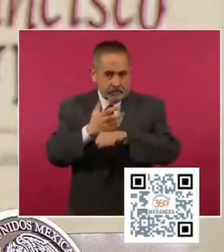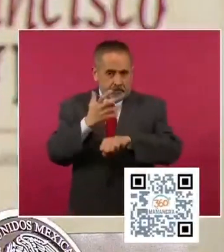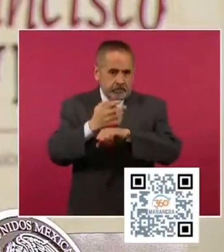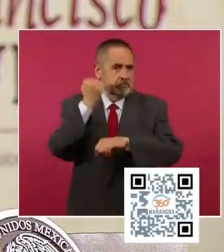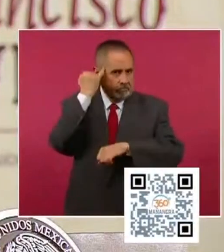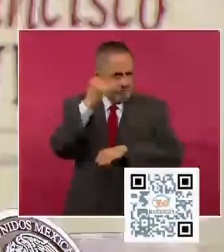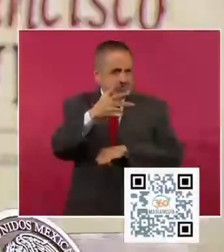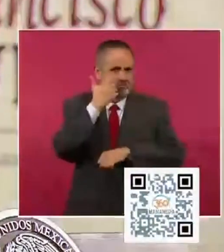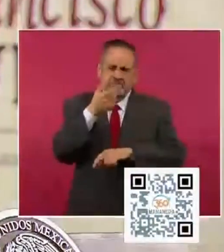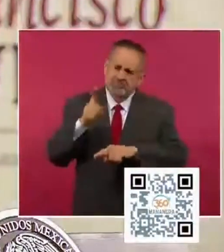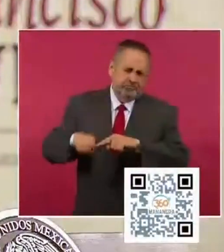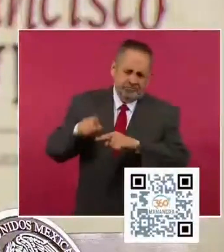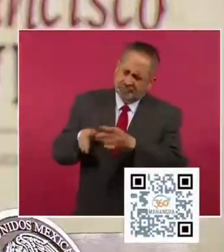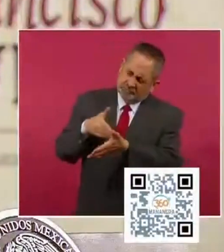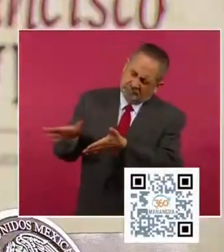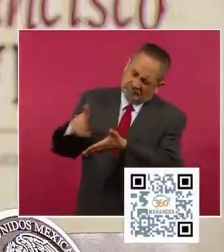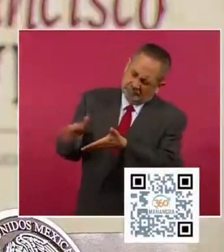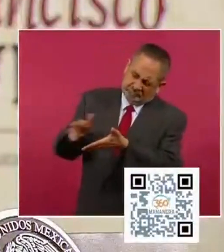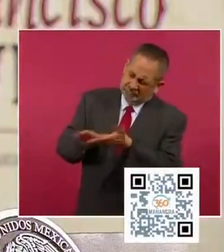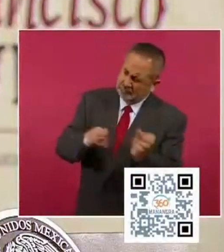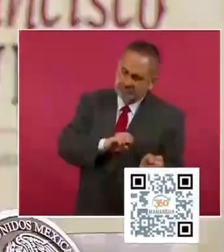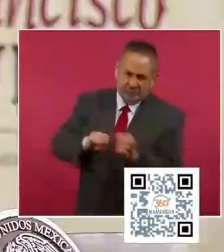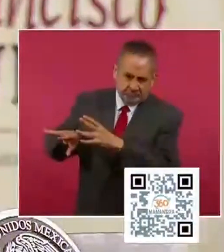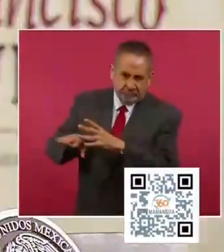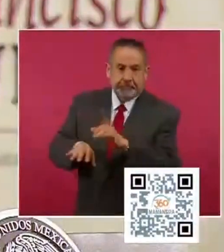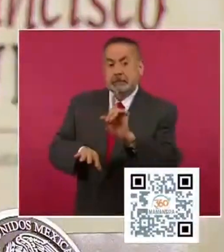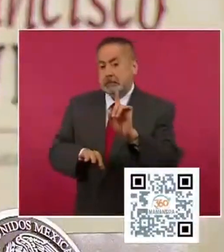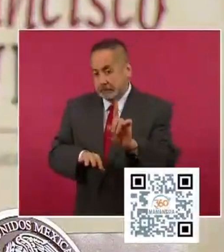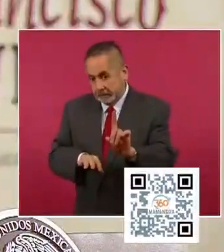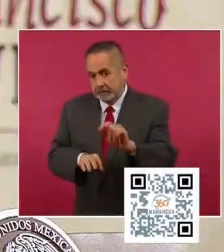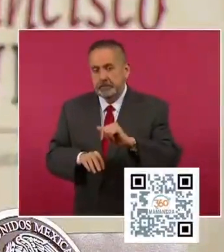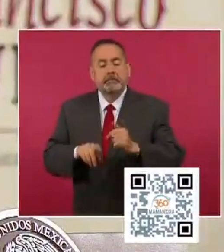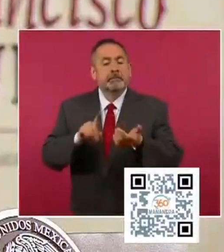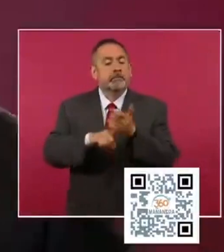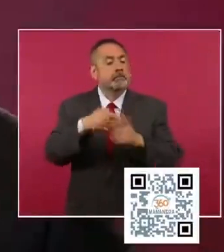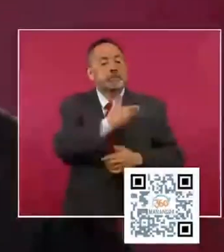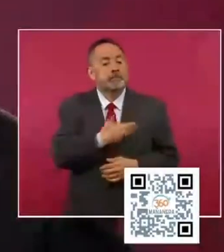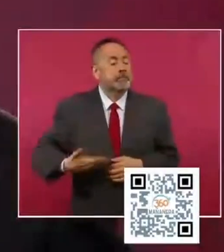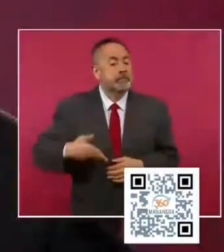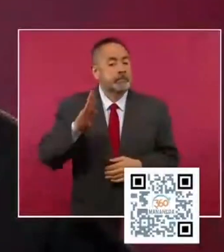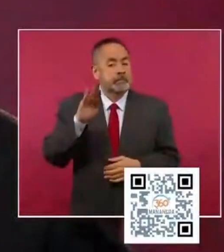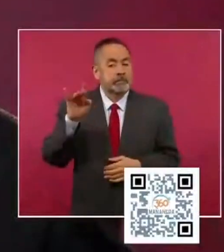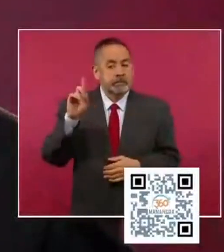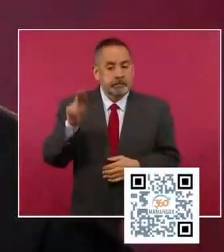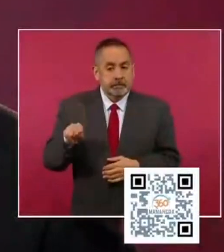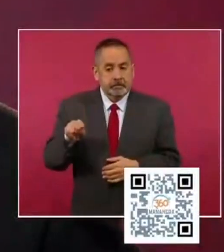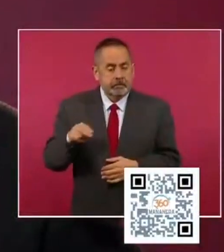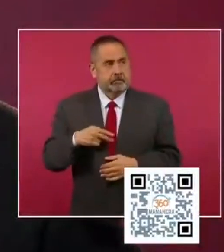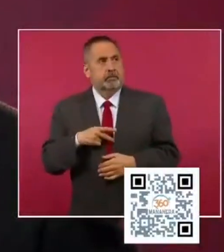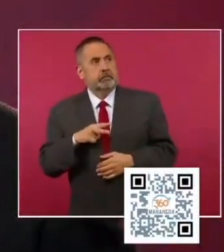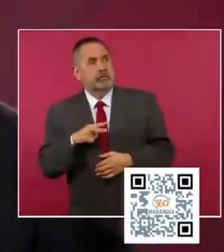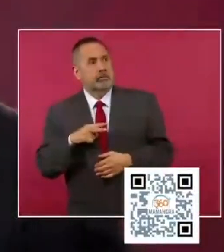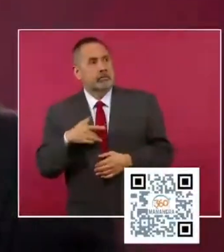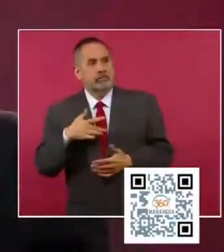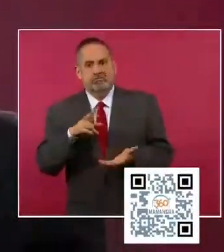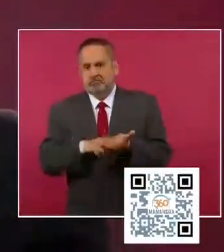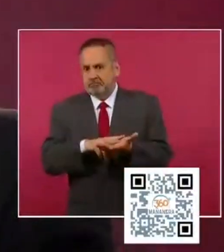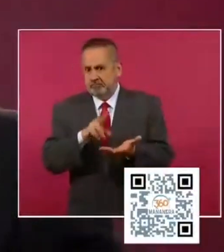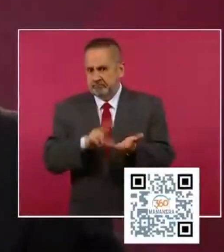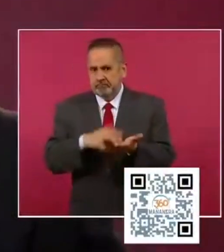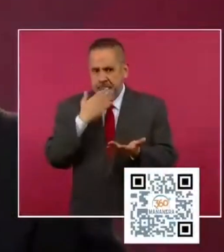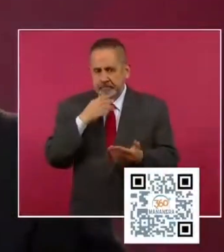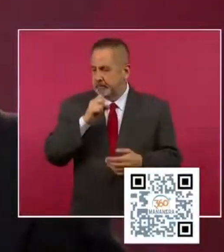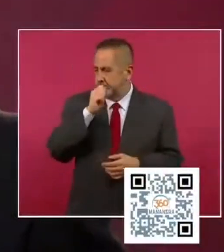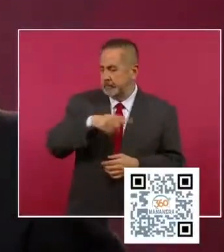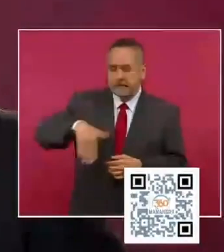Unidos el paso que tomó el presidente biden tiene un inmenso valor desde el punto de vista nuestro por lo que